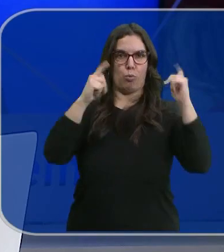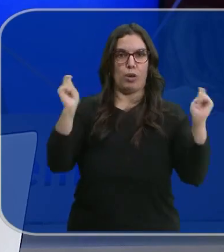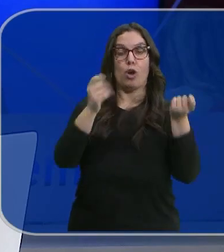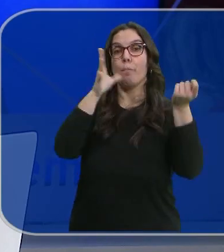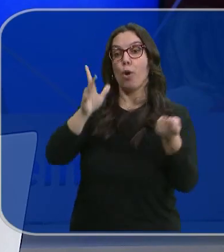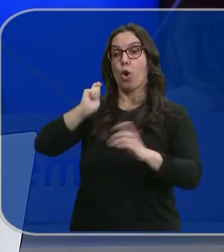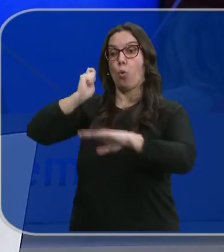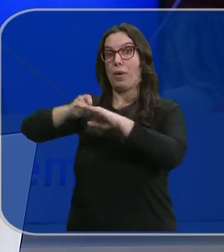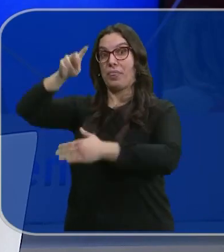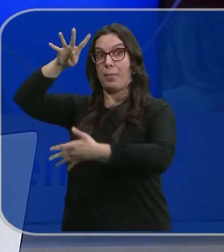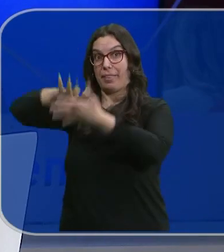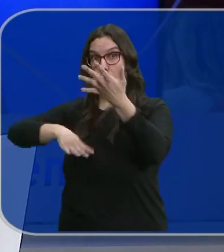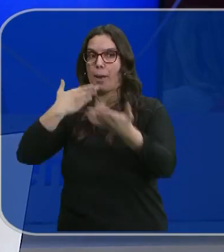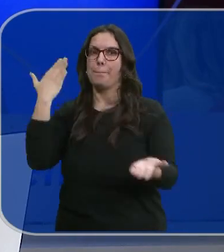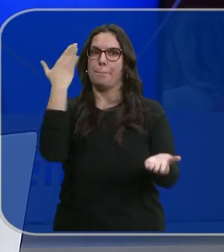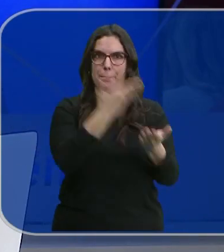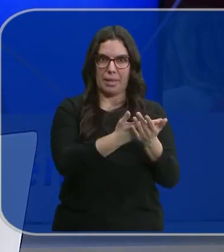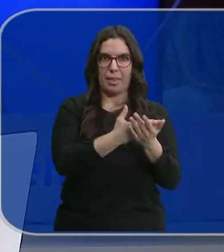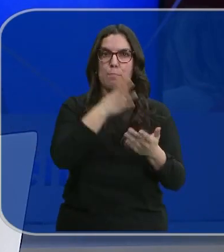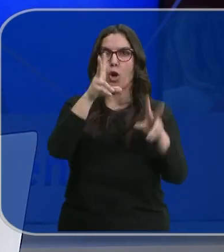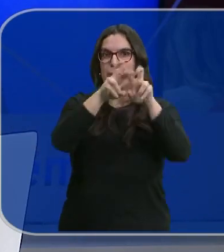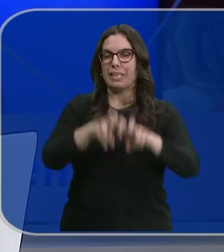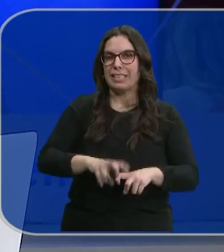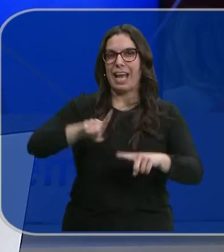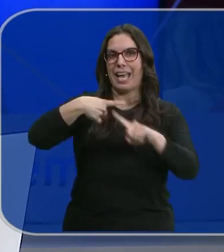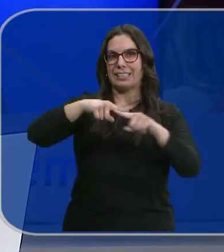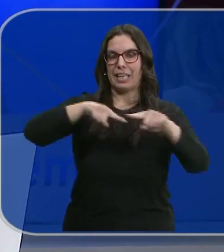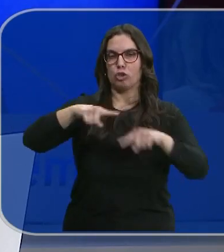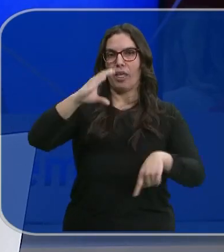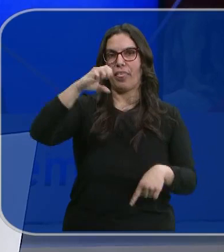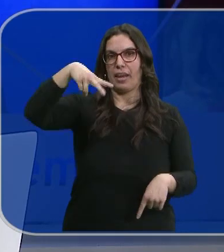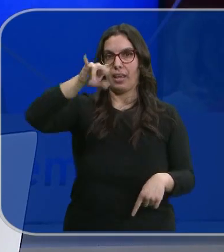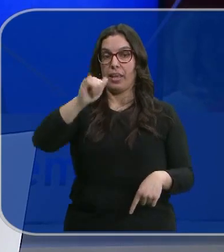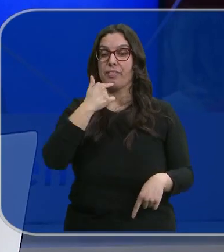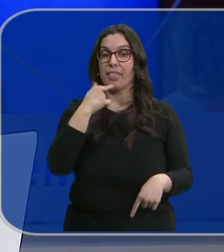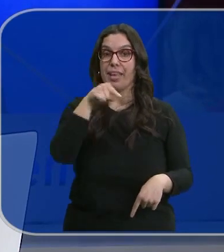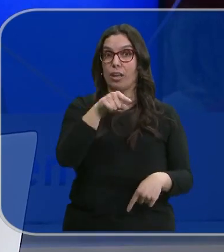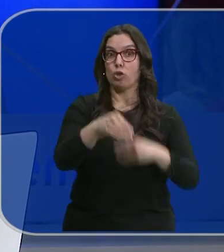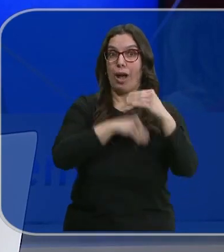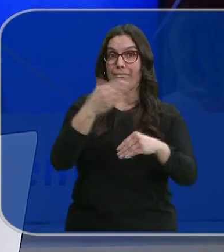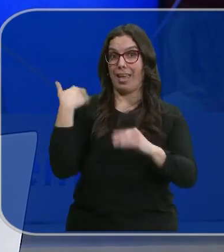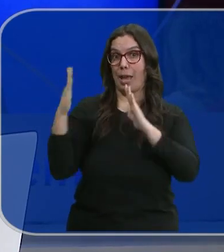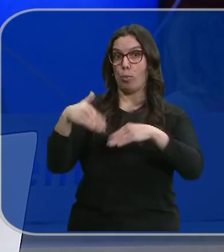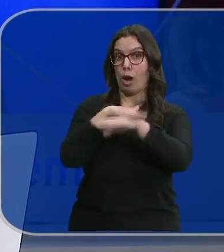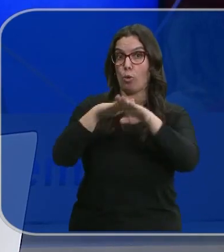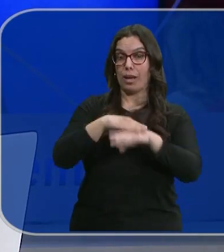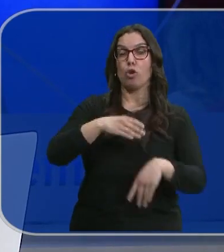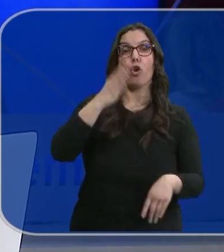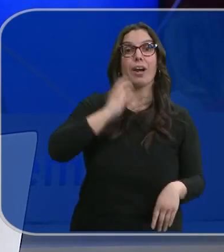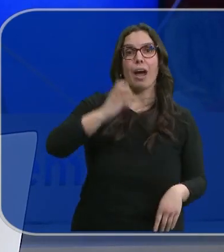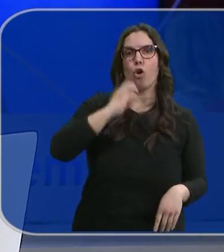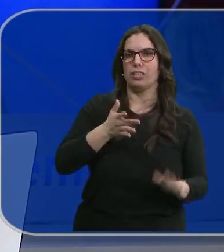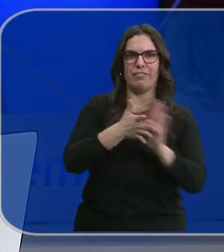la declaración de la exdirectora del CNI como investigada. Para el Gobierno, estas conductas del Ejecutivo de Mariano Rajoy son